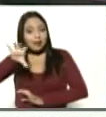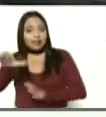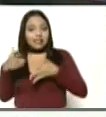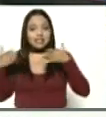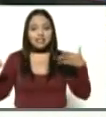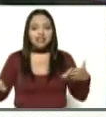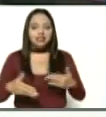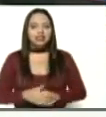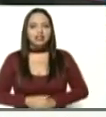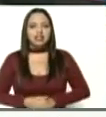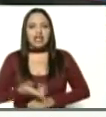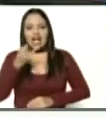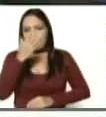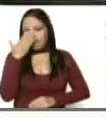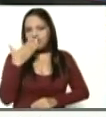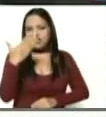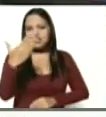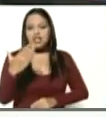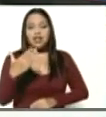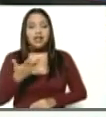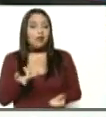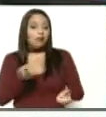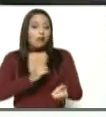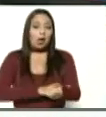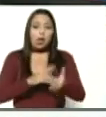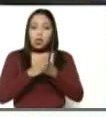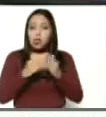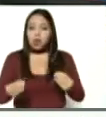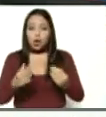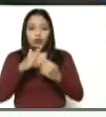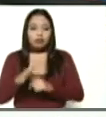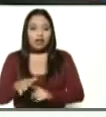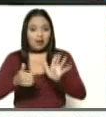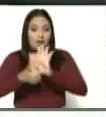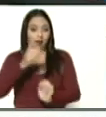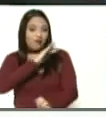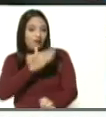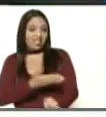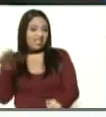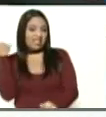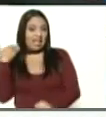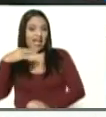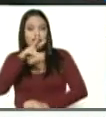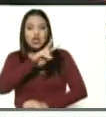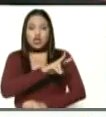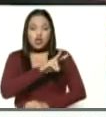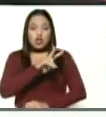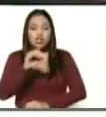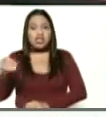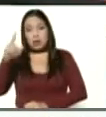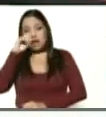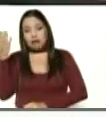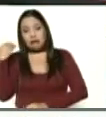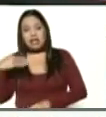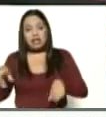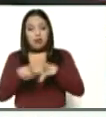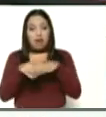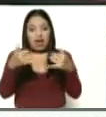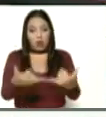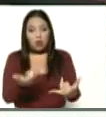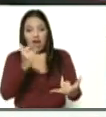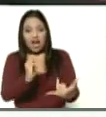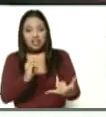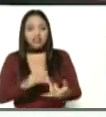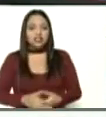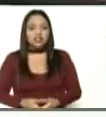grande, y estábamos al frente de el peor de todos los imperios, el más poderoso de la época, hace dos siglos atrás, como ahora, que estamos al frente